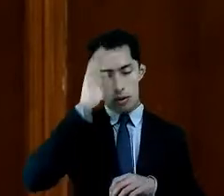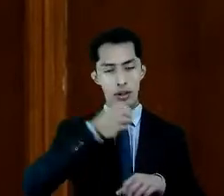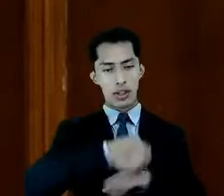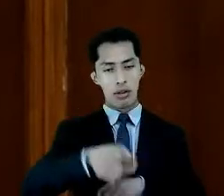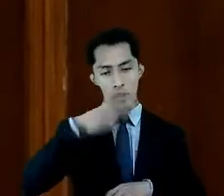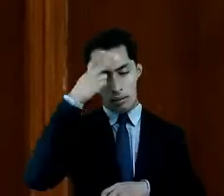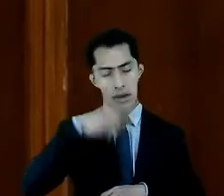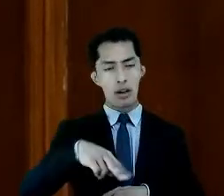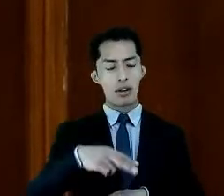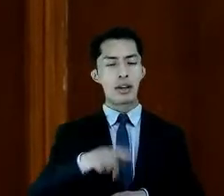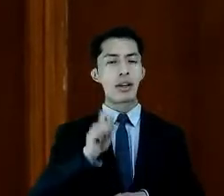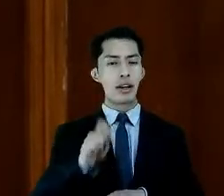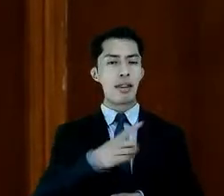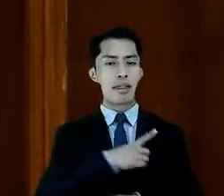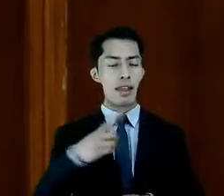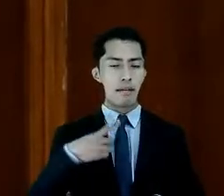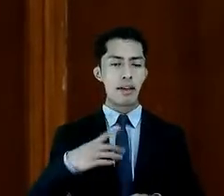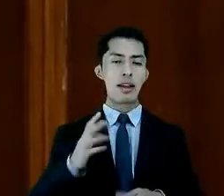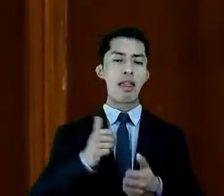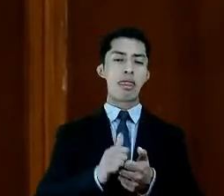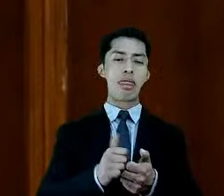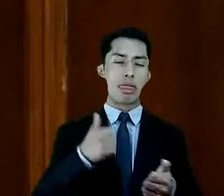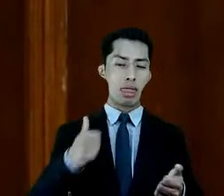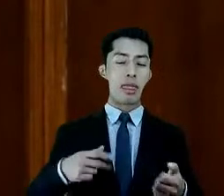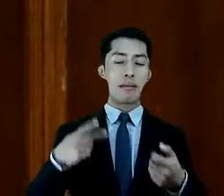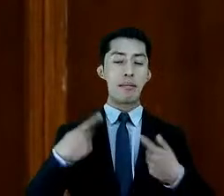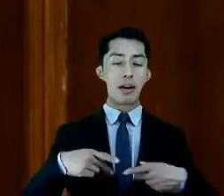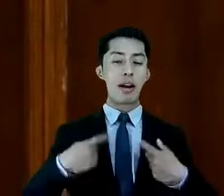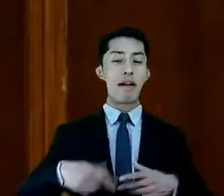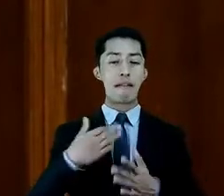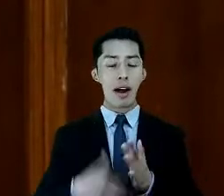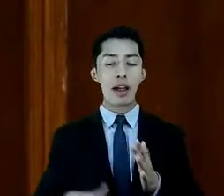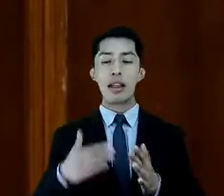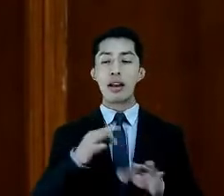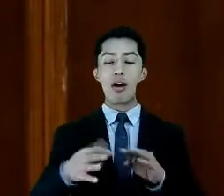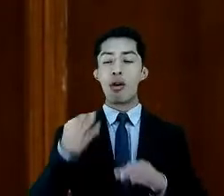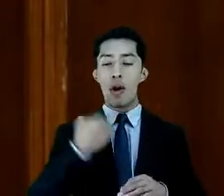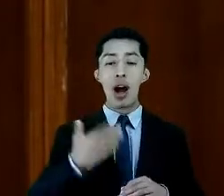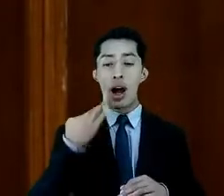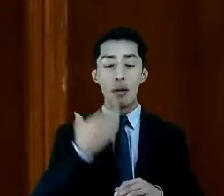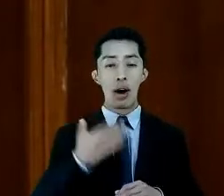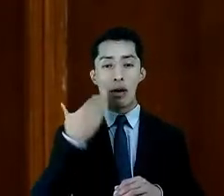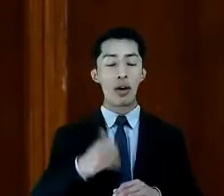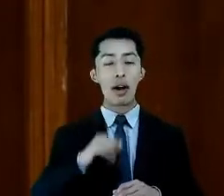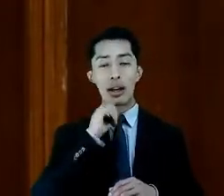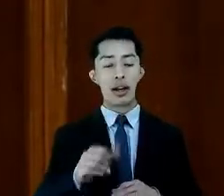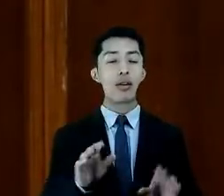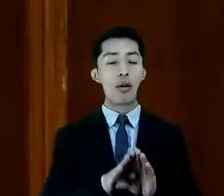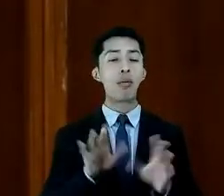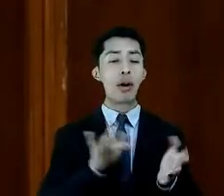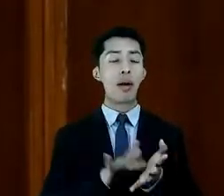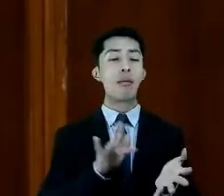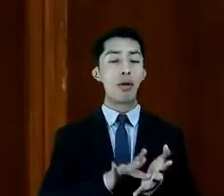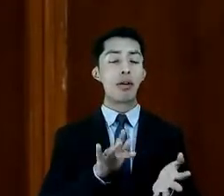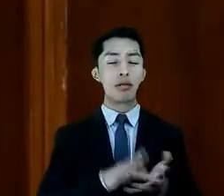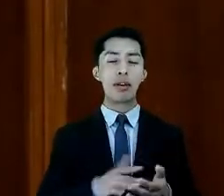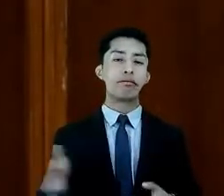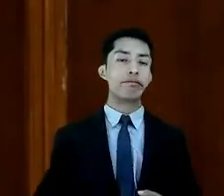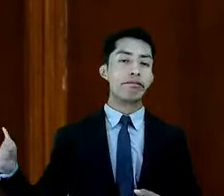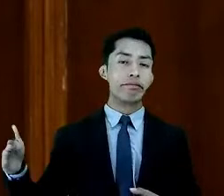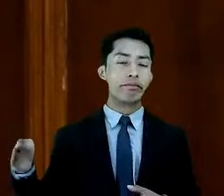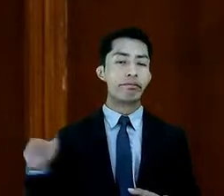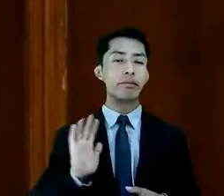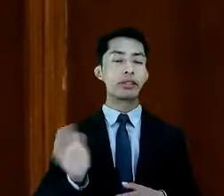México, debía quedar atrás los tiempos de la precariedad laboral, que solo era compensada con